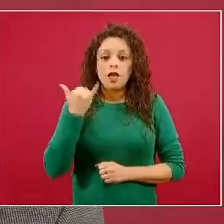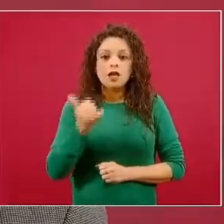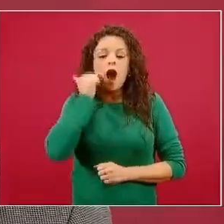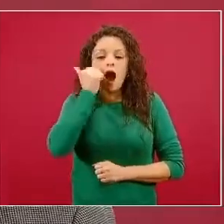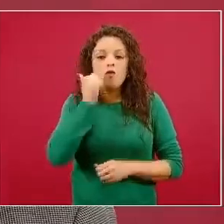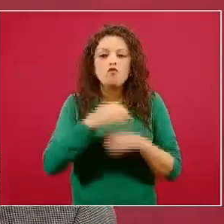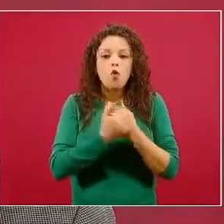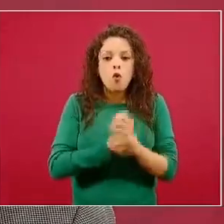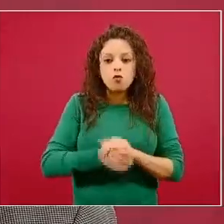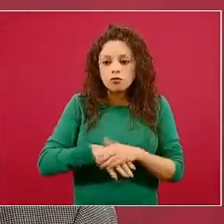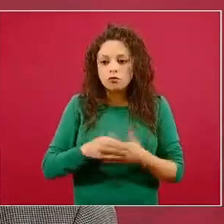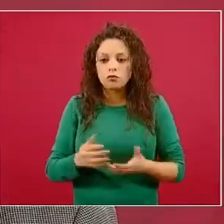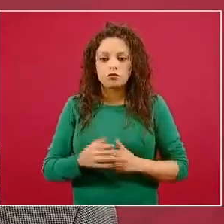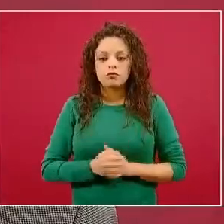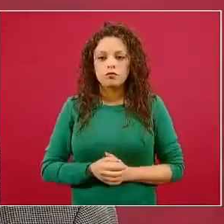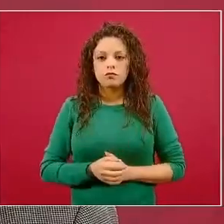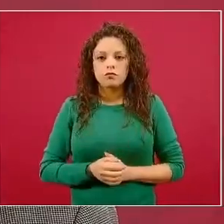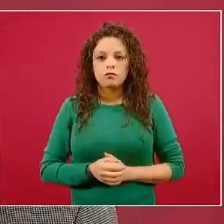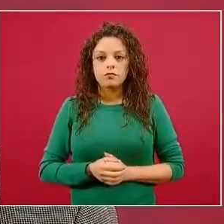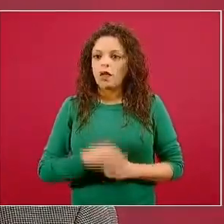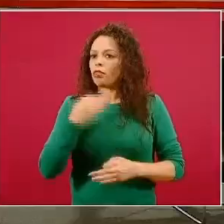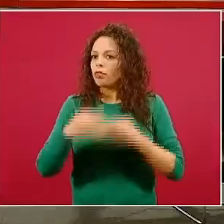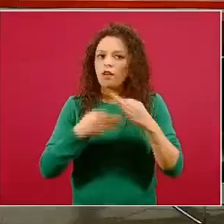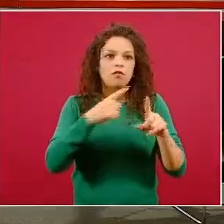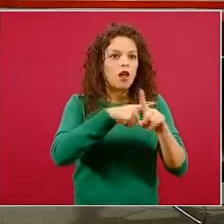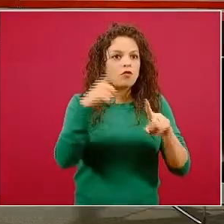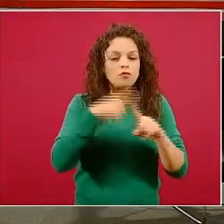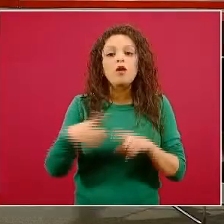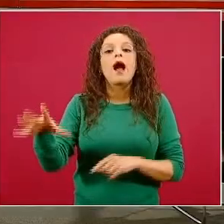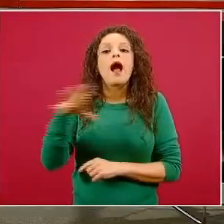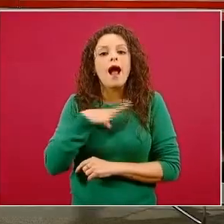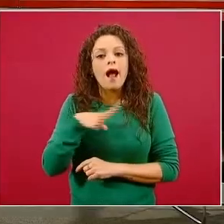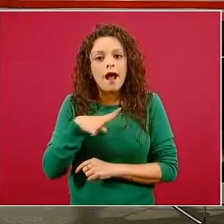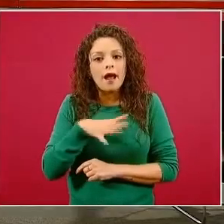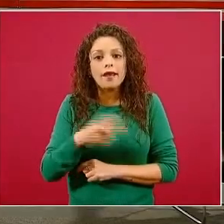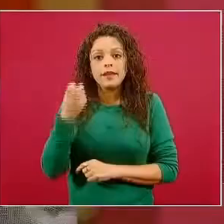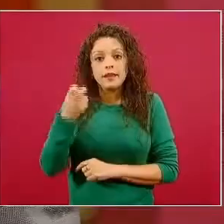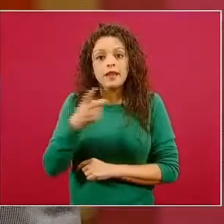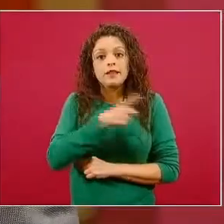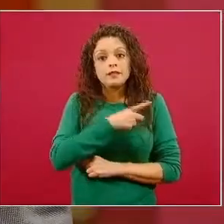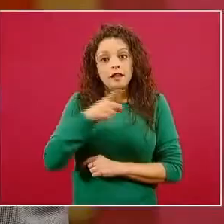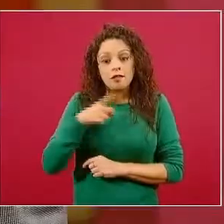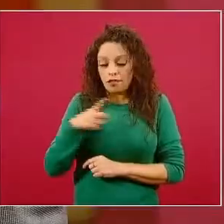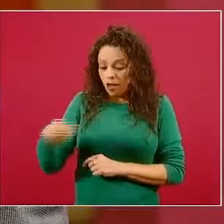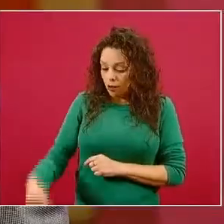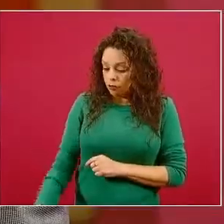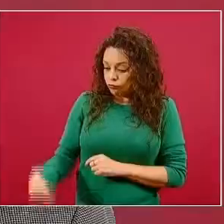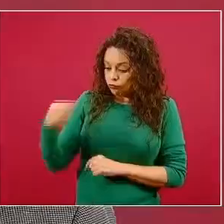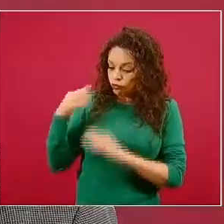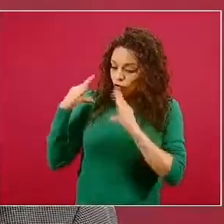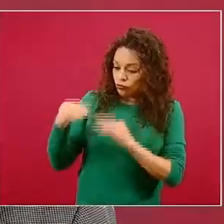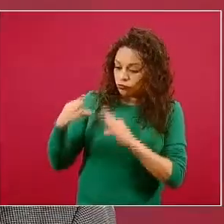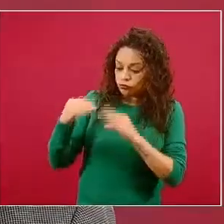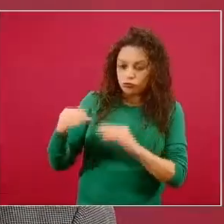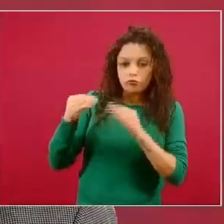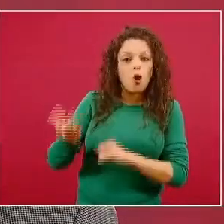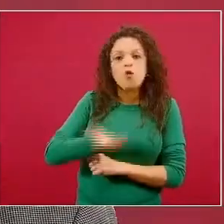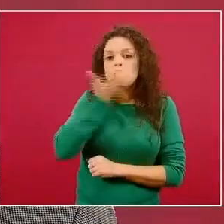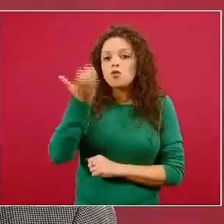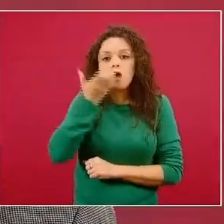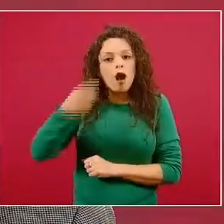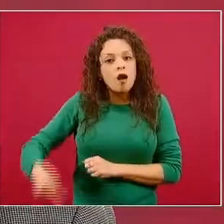jabón y en todos los lugares, y lo pudiéramos incorporar desde la infancia como una práctica, sin duda